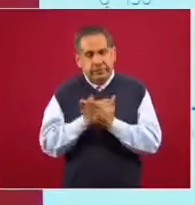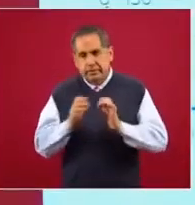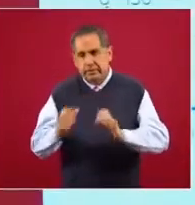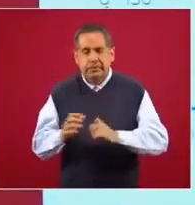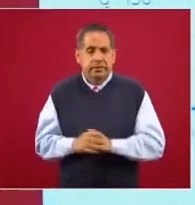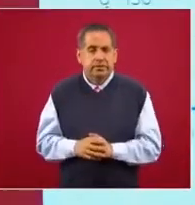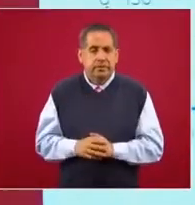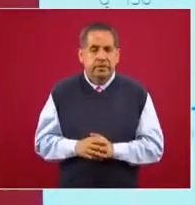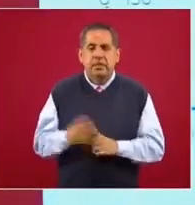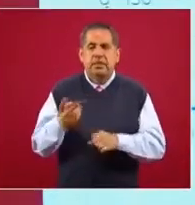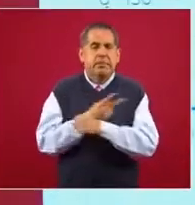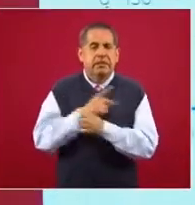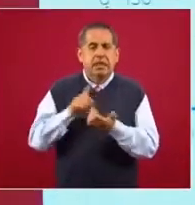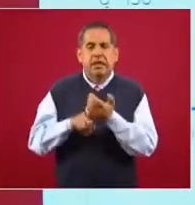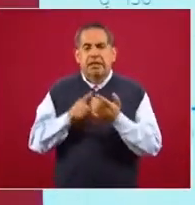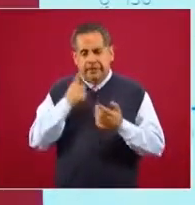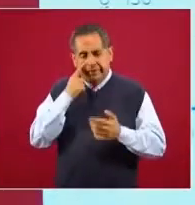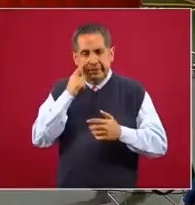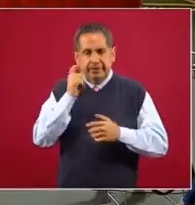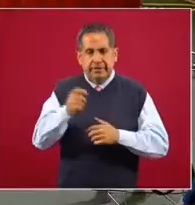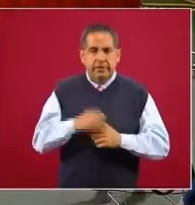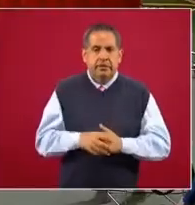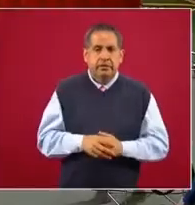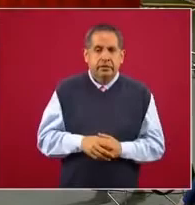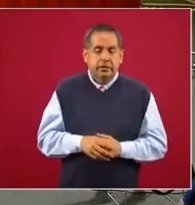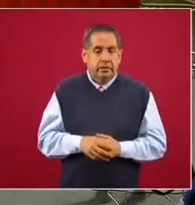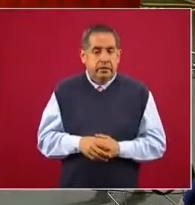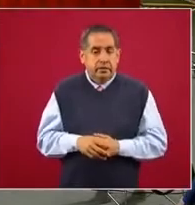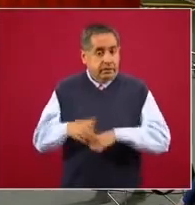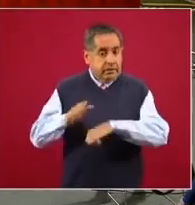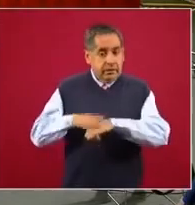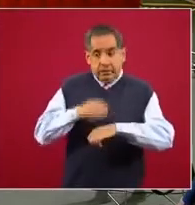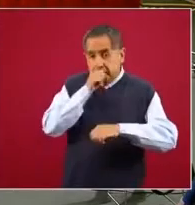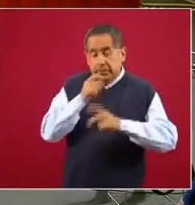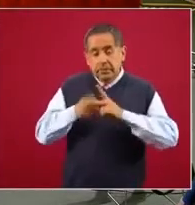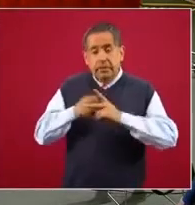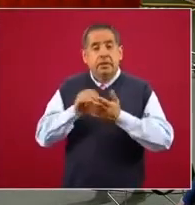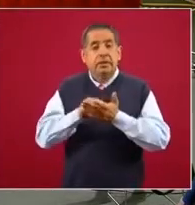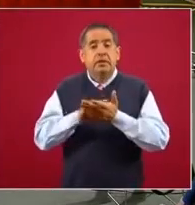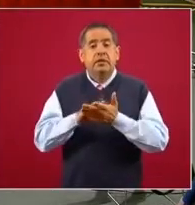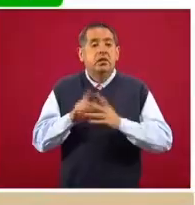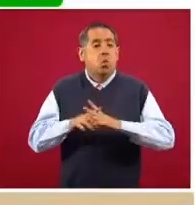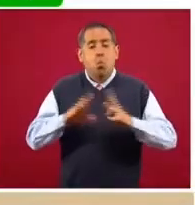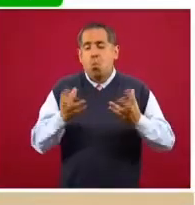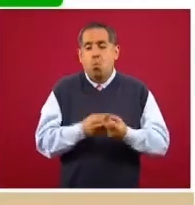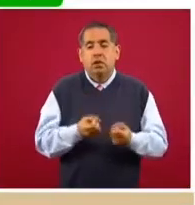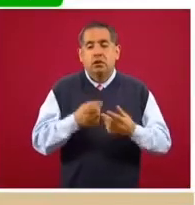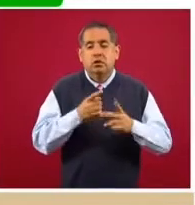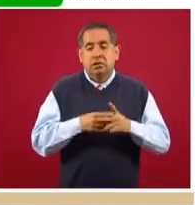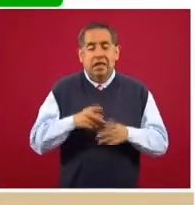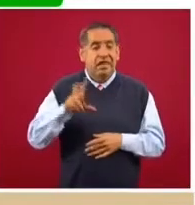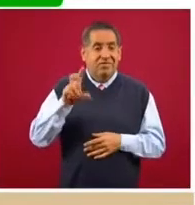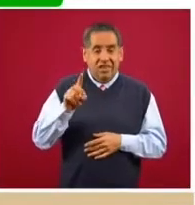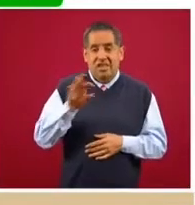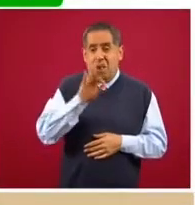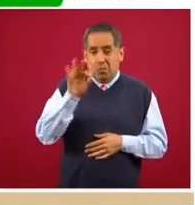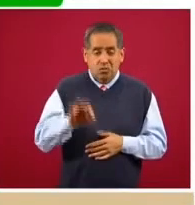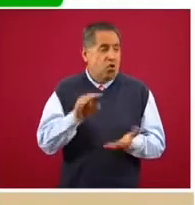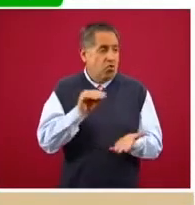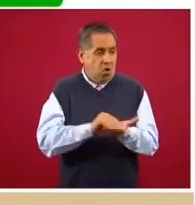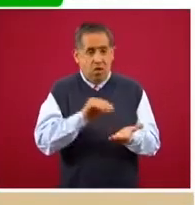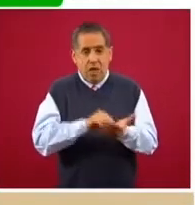a ver cuál es el comportamiento. Y vean ustedes el indicador precisamente de la epidemia activa, 30%, o